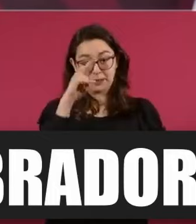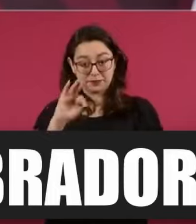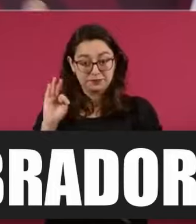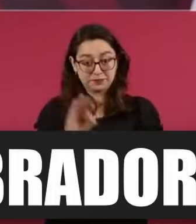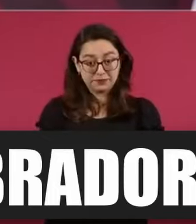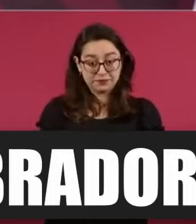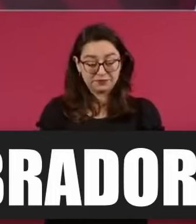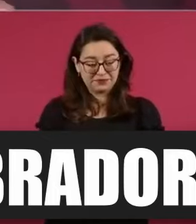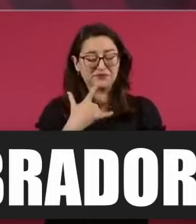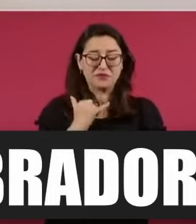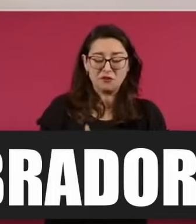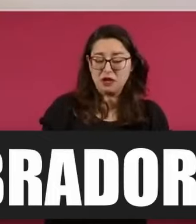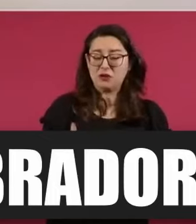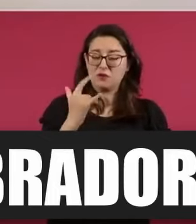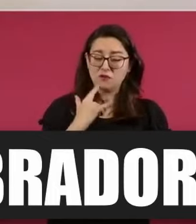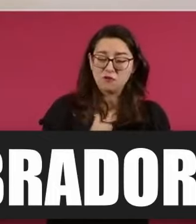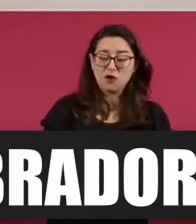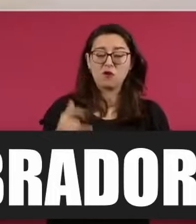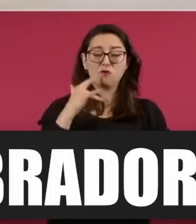¿Cómo para qué?